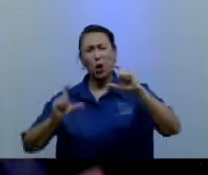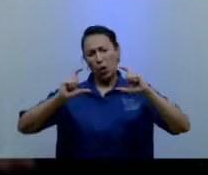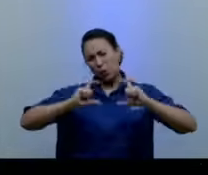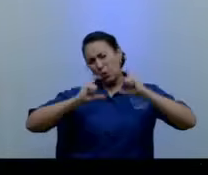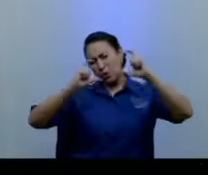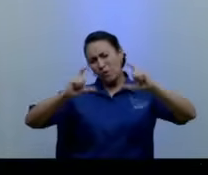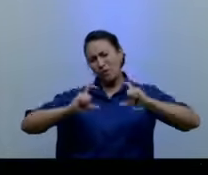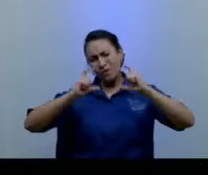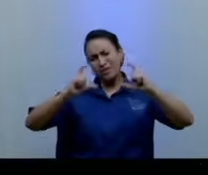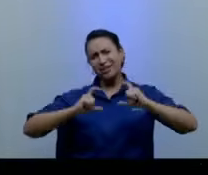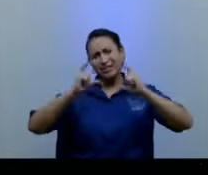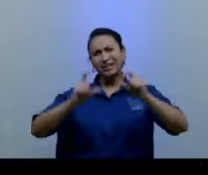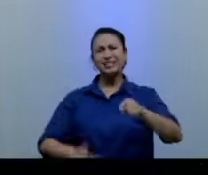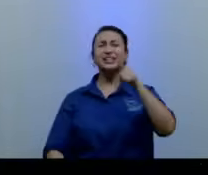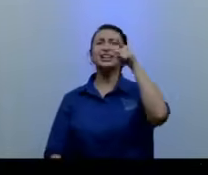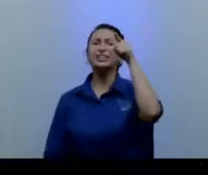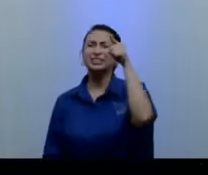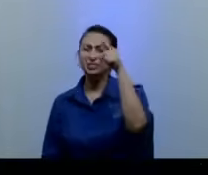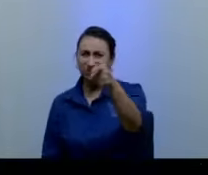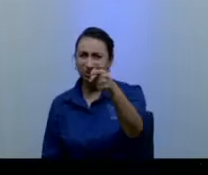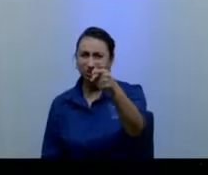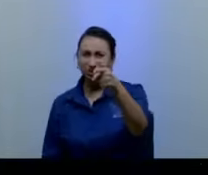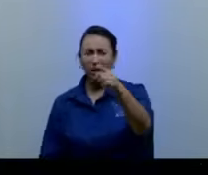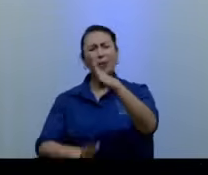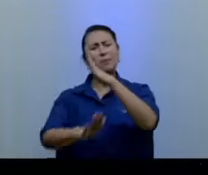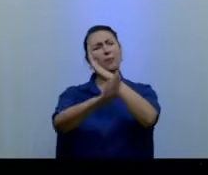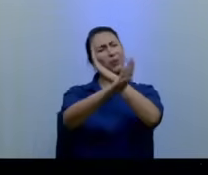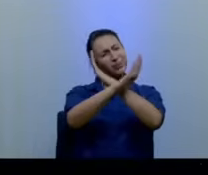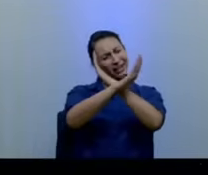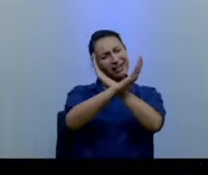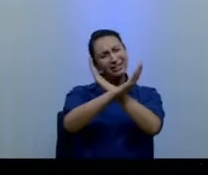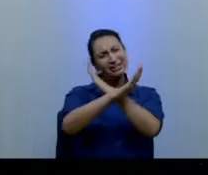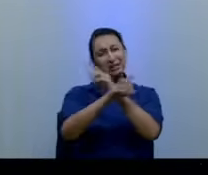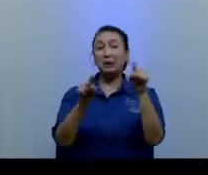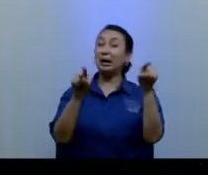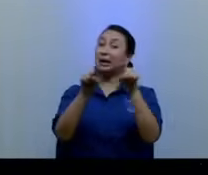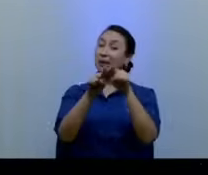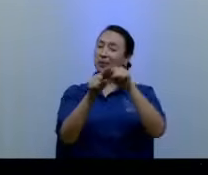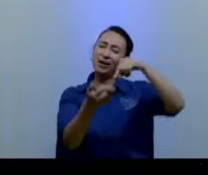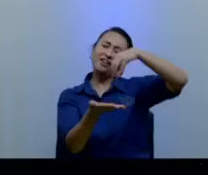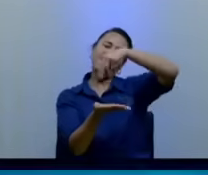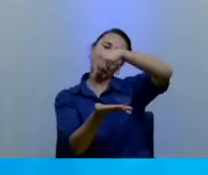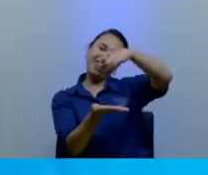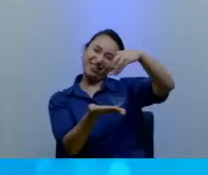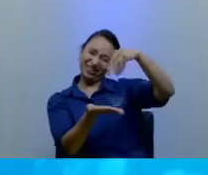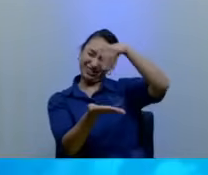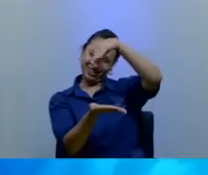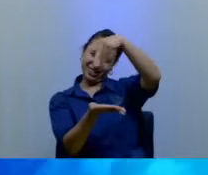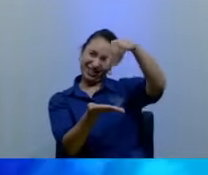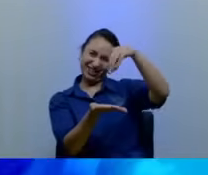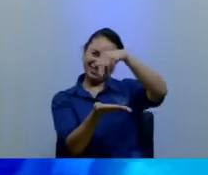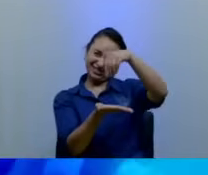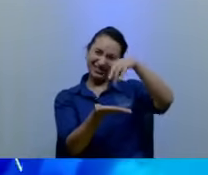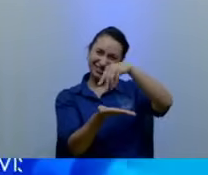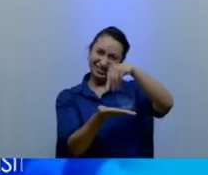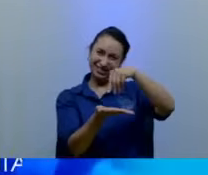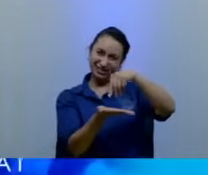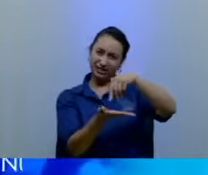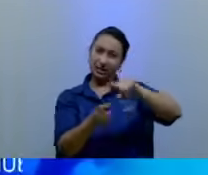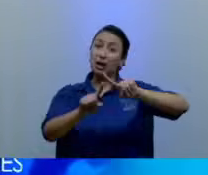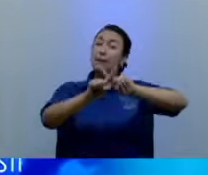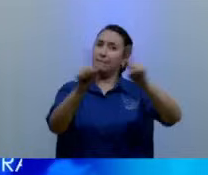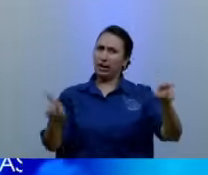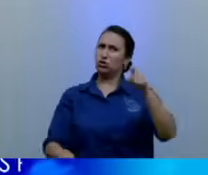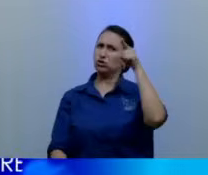le cicatriza su herida a otros. Pero si usted es sal y en lugar de ayudar a que alguien cicatrice,